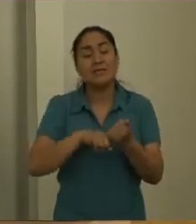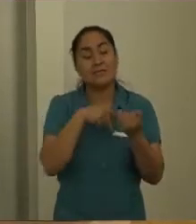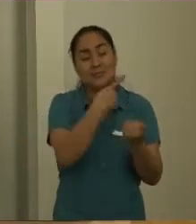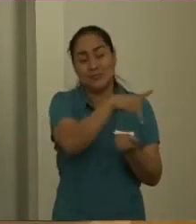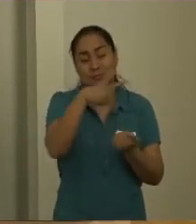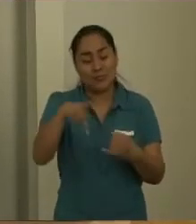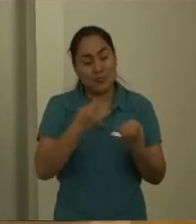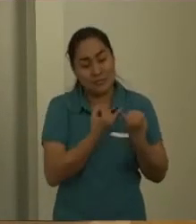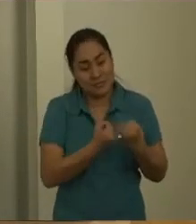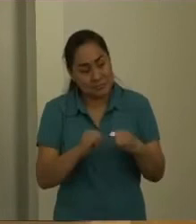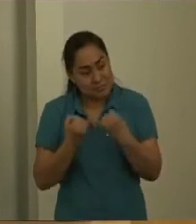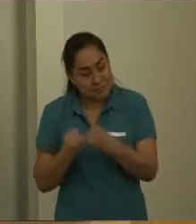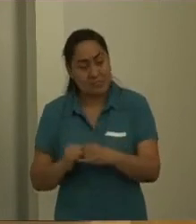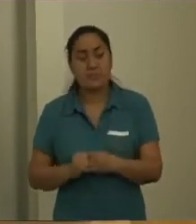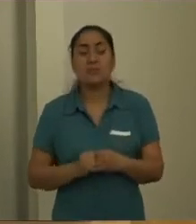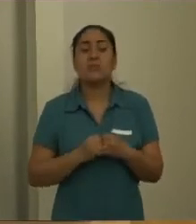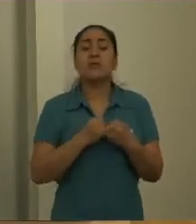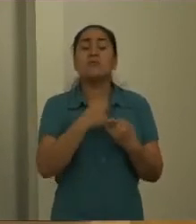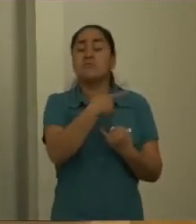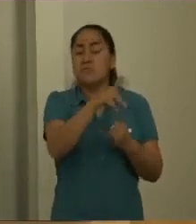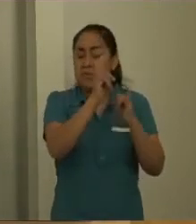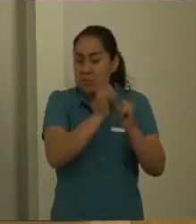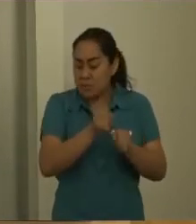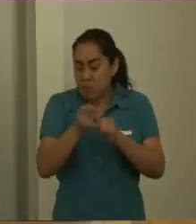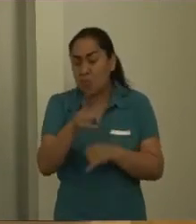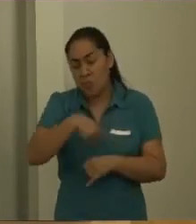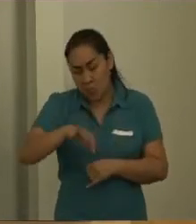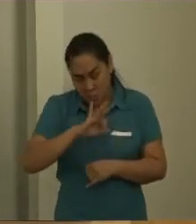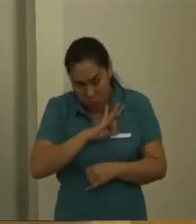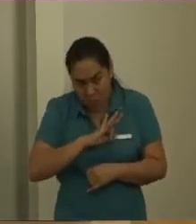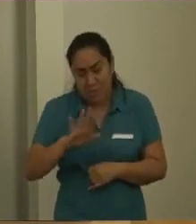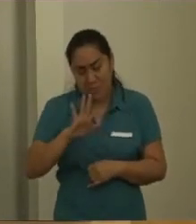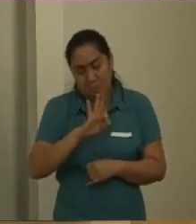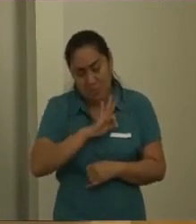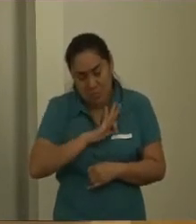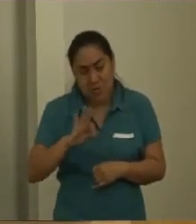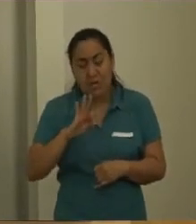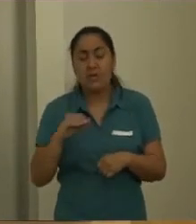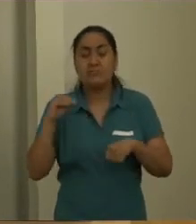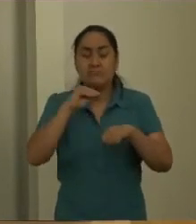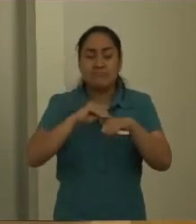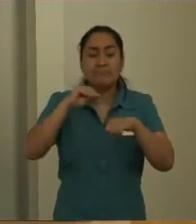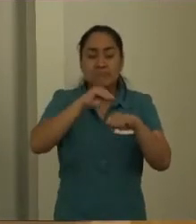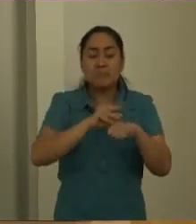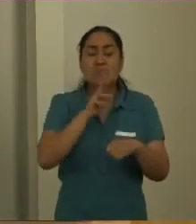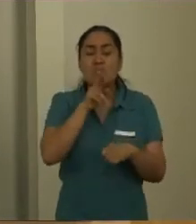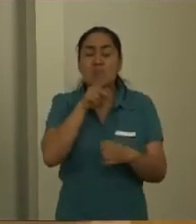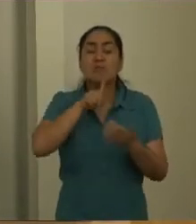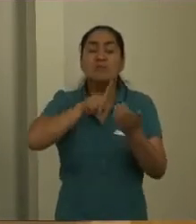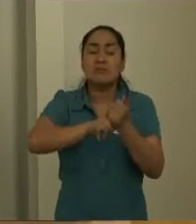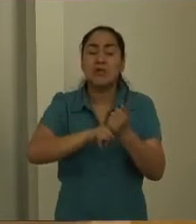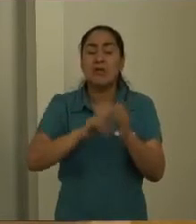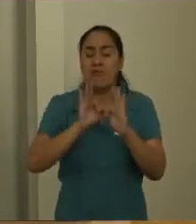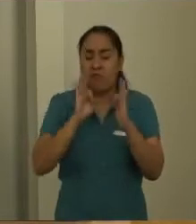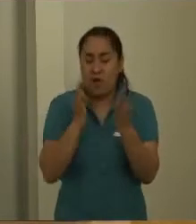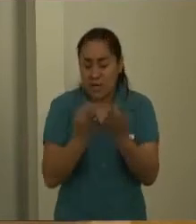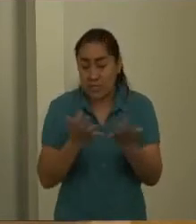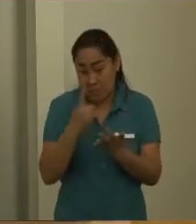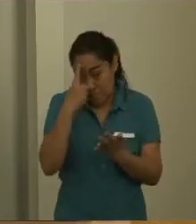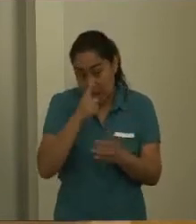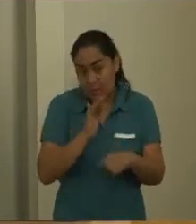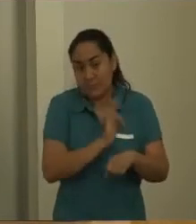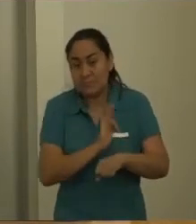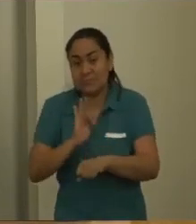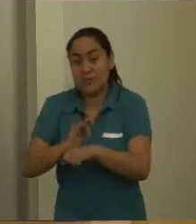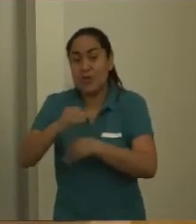en su indivisibilidad es posible posible ir construyendo modelos que benefician a todas y todos